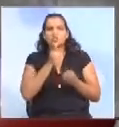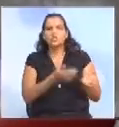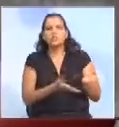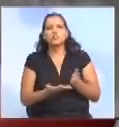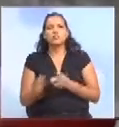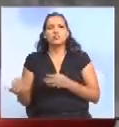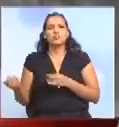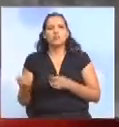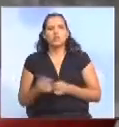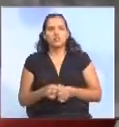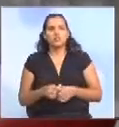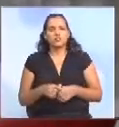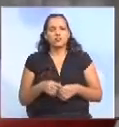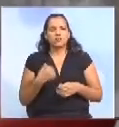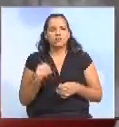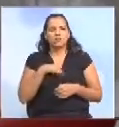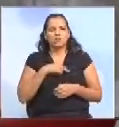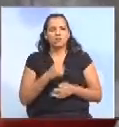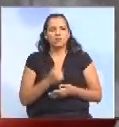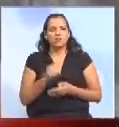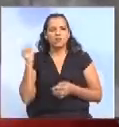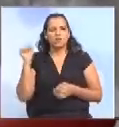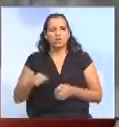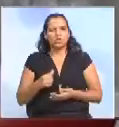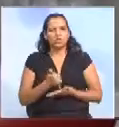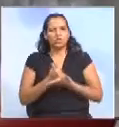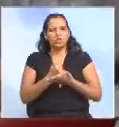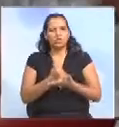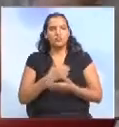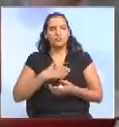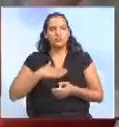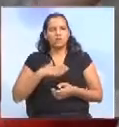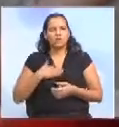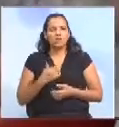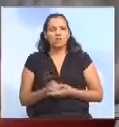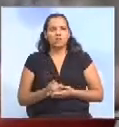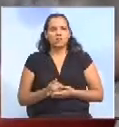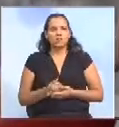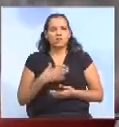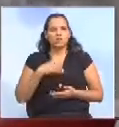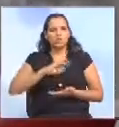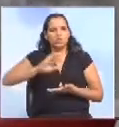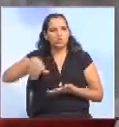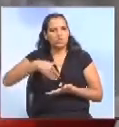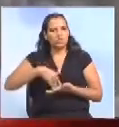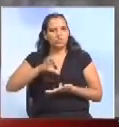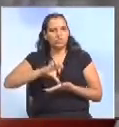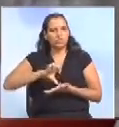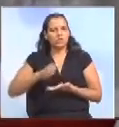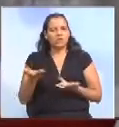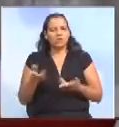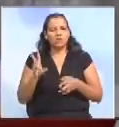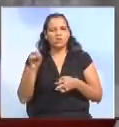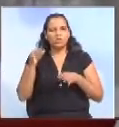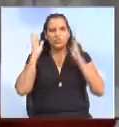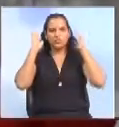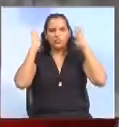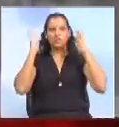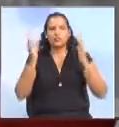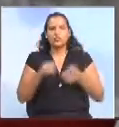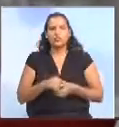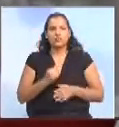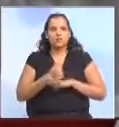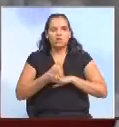corra. A ver cómo nos pueden ayudar. Nosotros somos parte de la ciudad. Estamos casi en el centro de la ciudad y no nos ayudan.